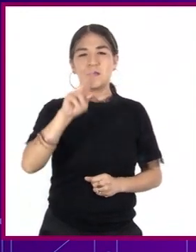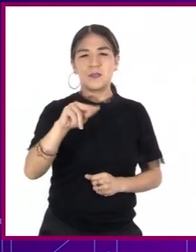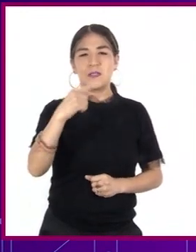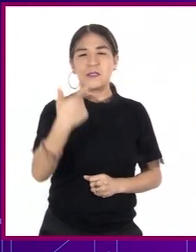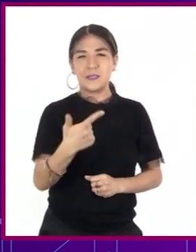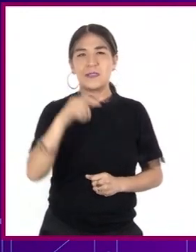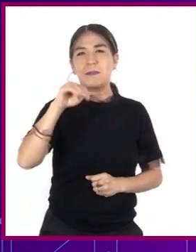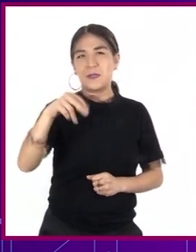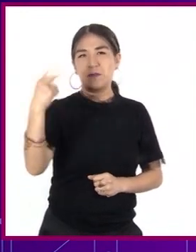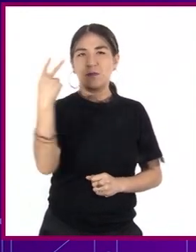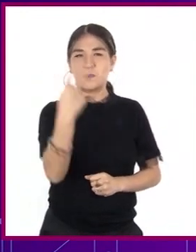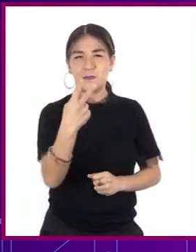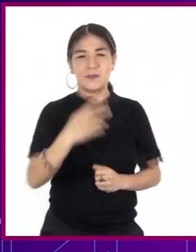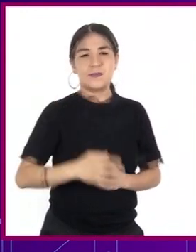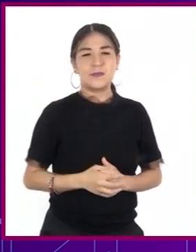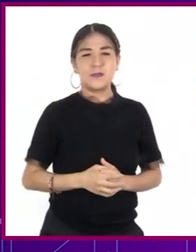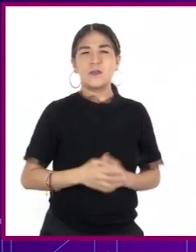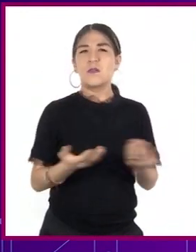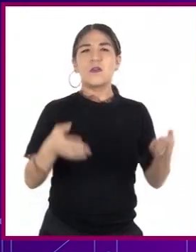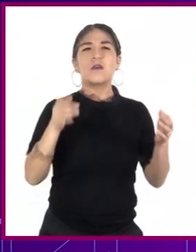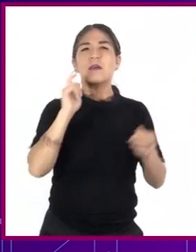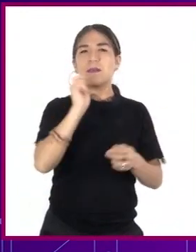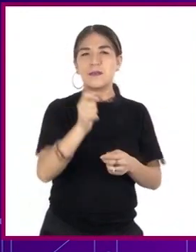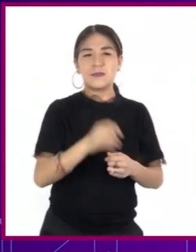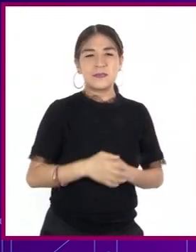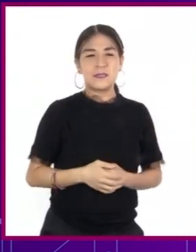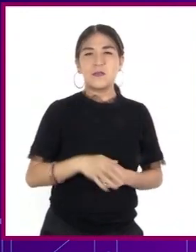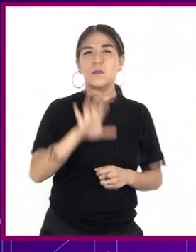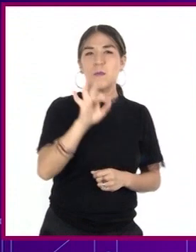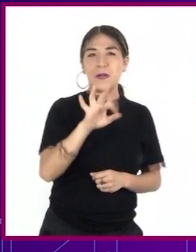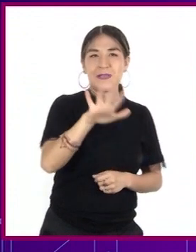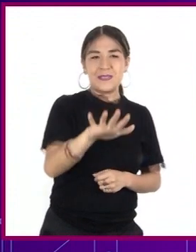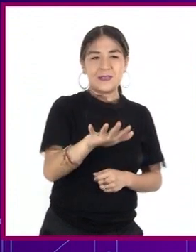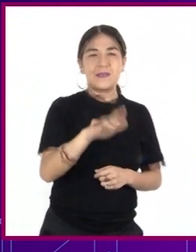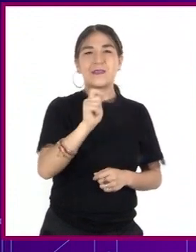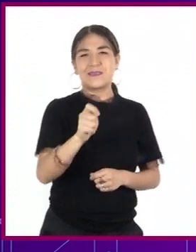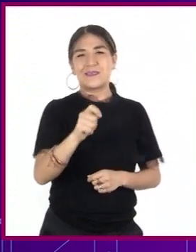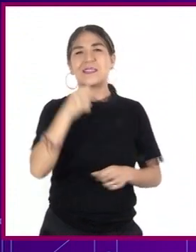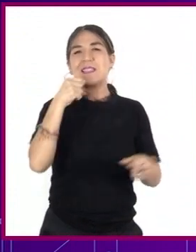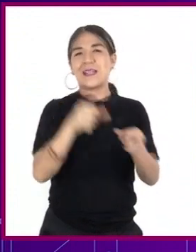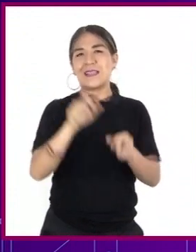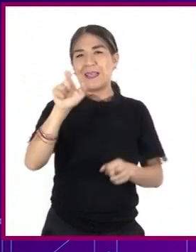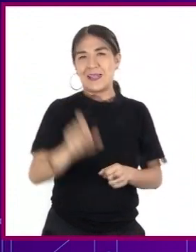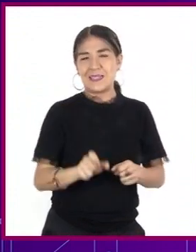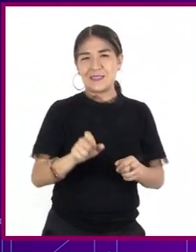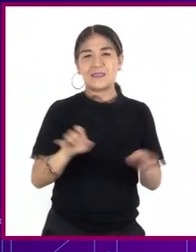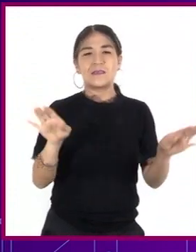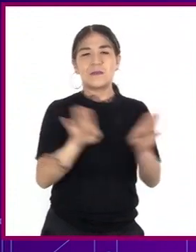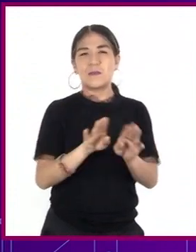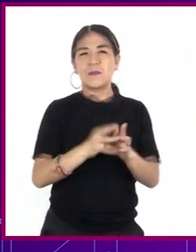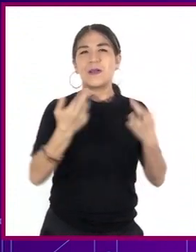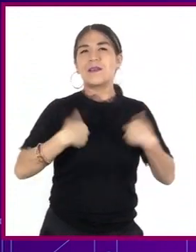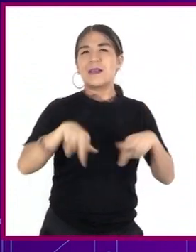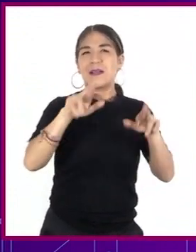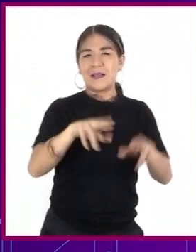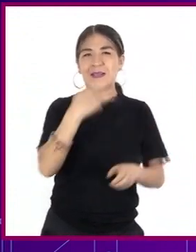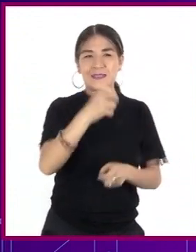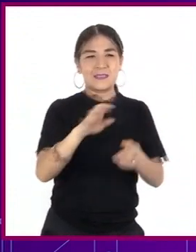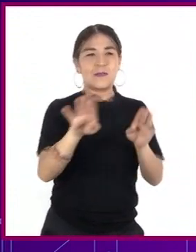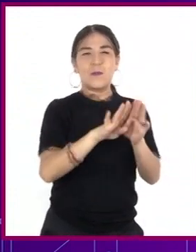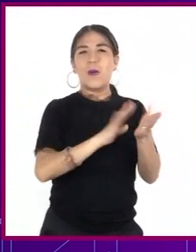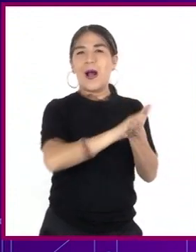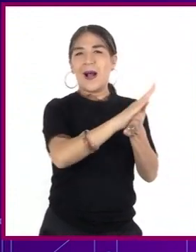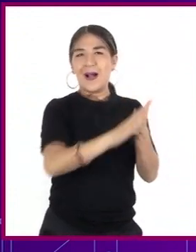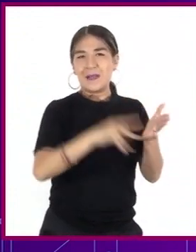0.0387 metros cuadrados, como 45 losetas es a X, que representa el área que se puede